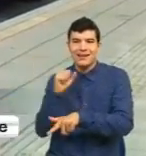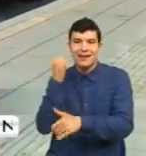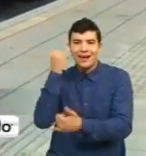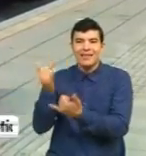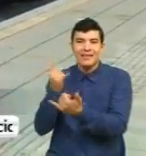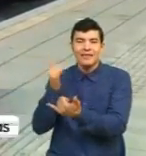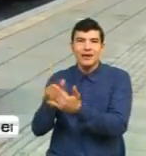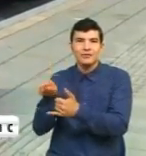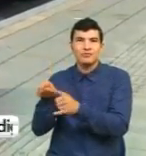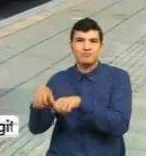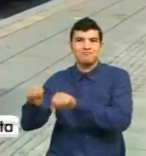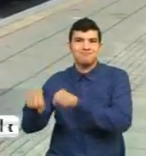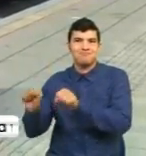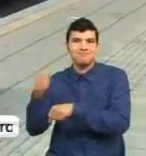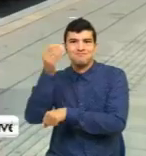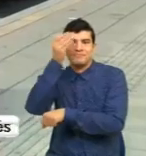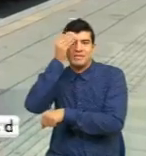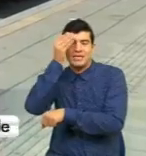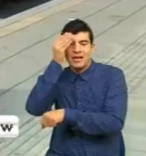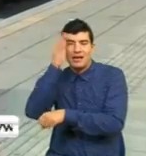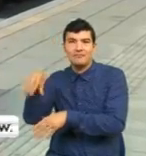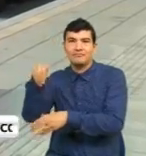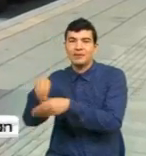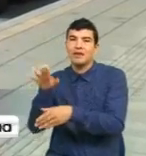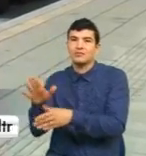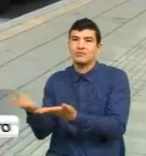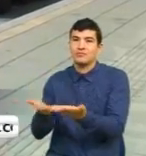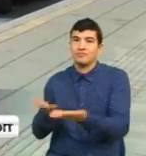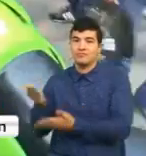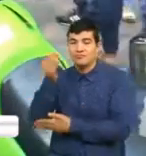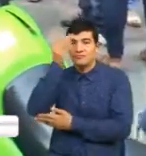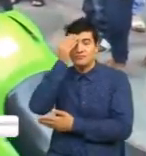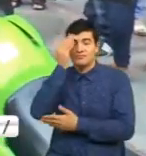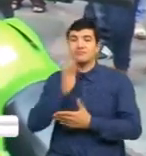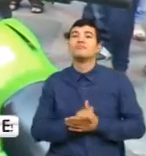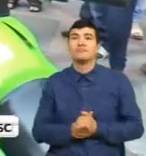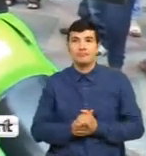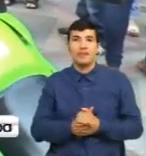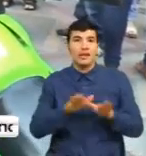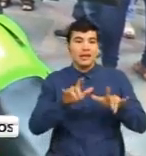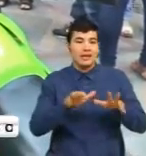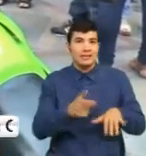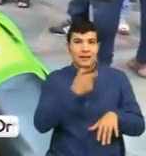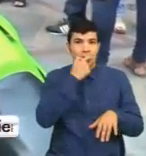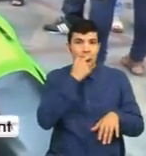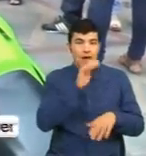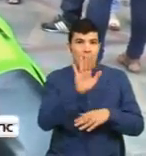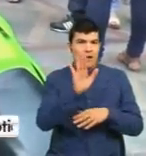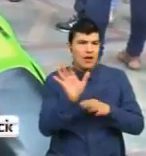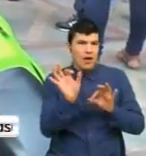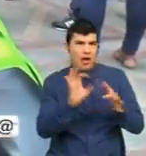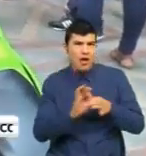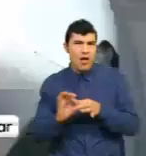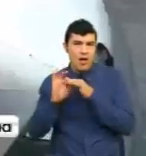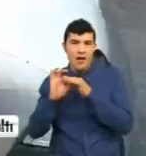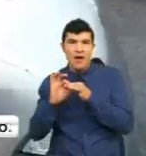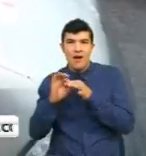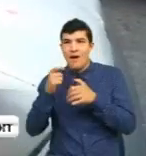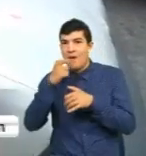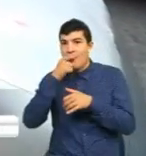tenía identificados como sitios donde se presta este servicio de transporte informal. La Secretaría del Interior, en coordinación con la Dirección de Tránsito